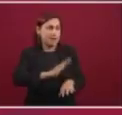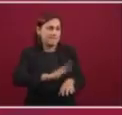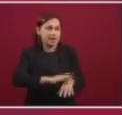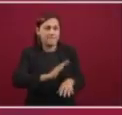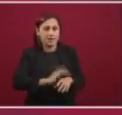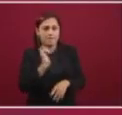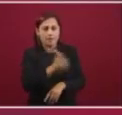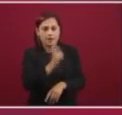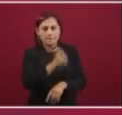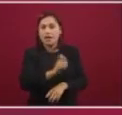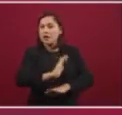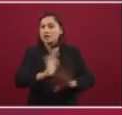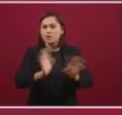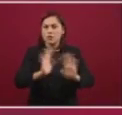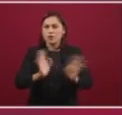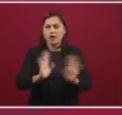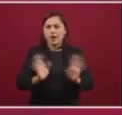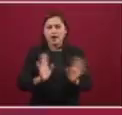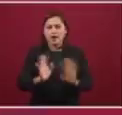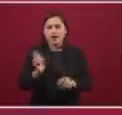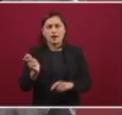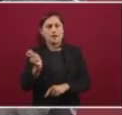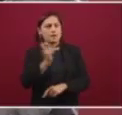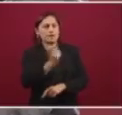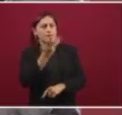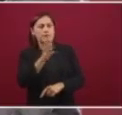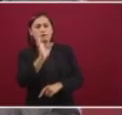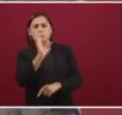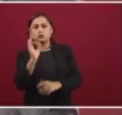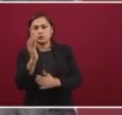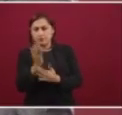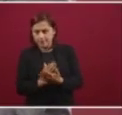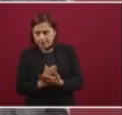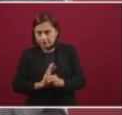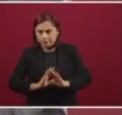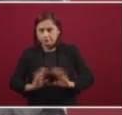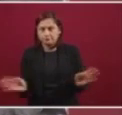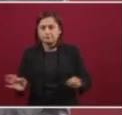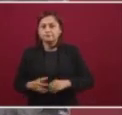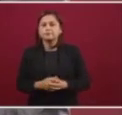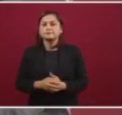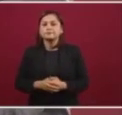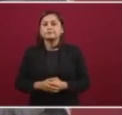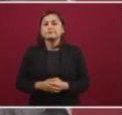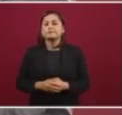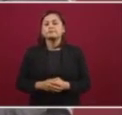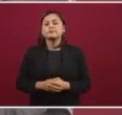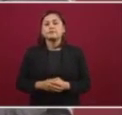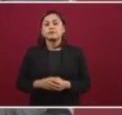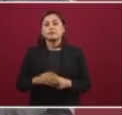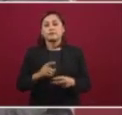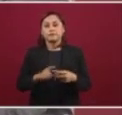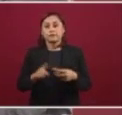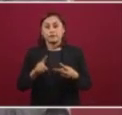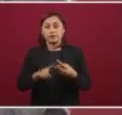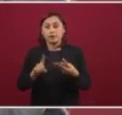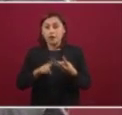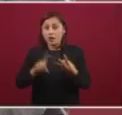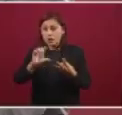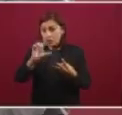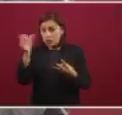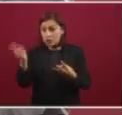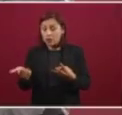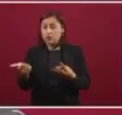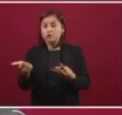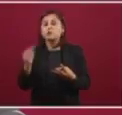quita el 10%. Y lo tercero, que es muy importante, porque eran muchos los